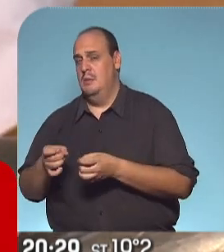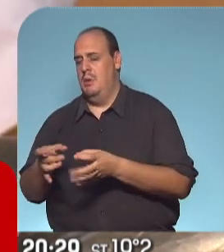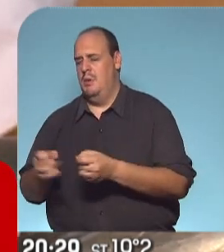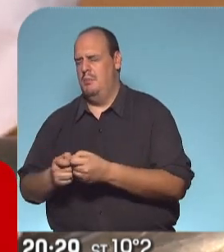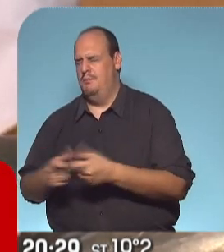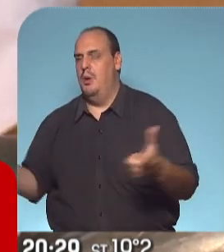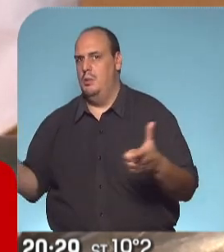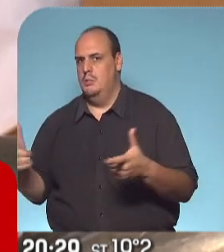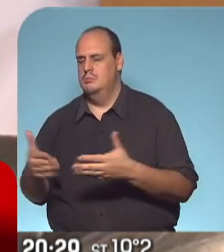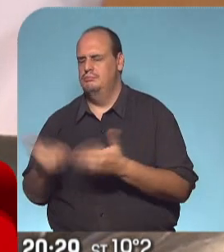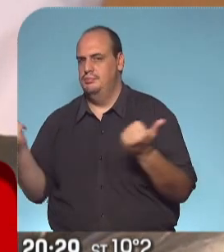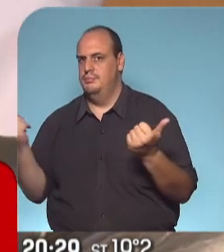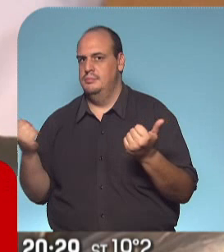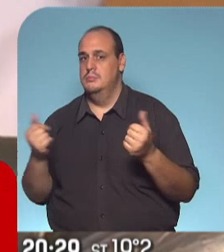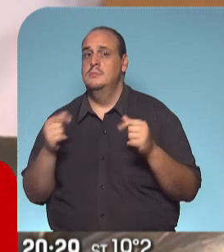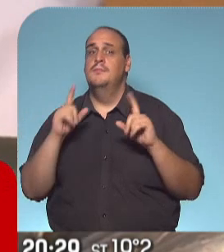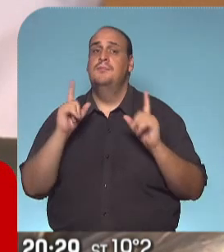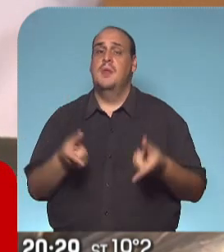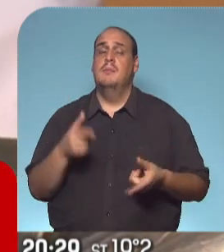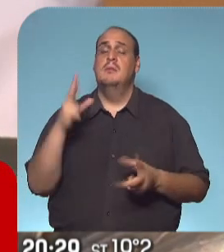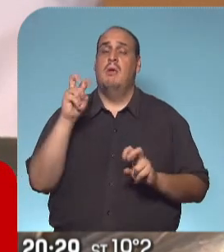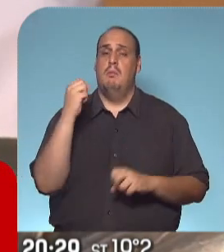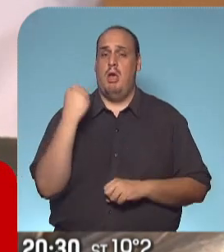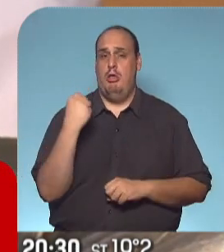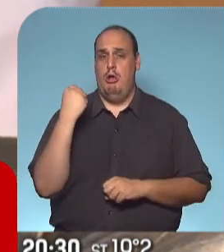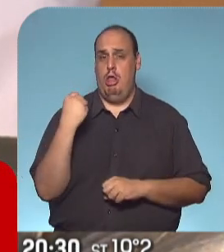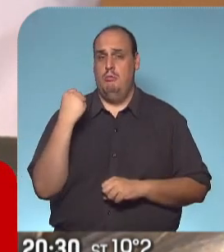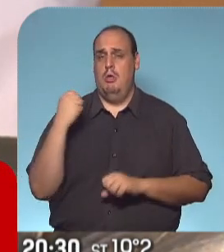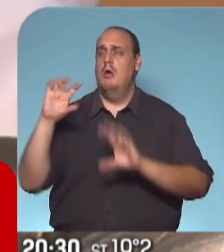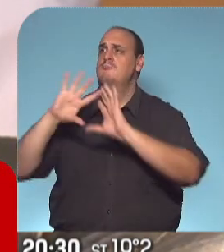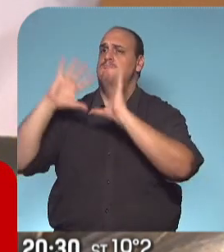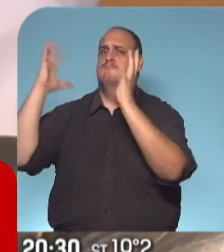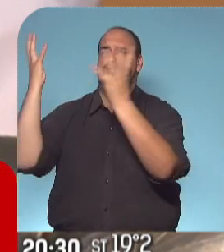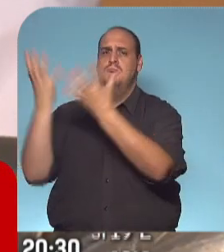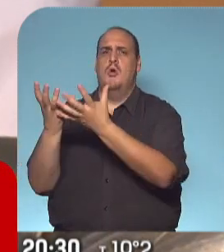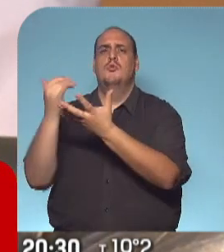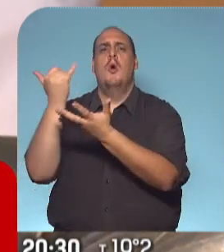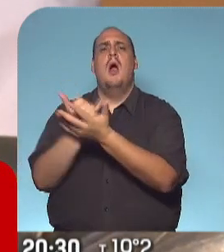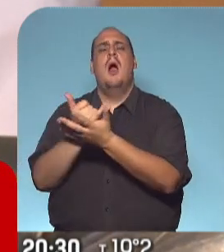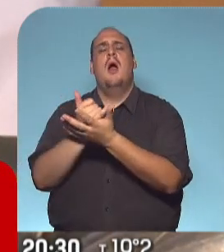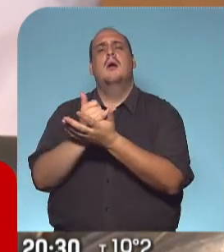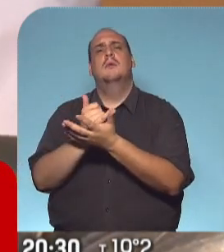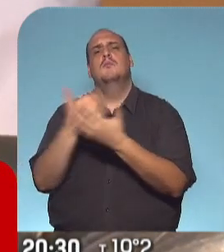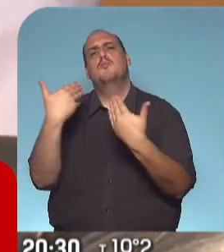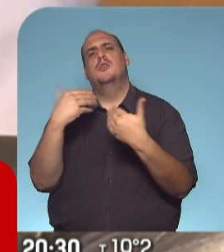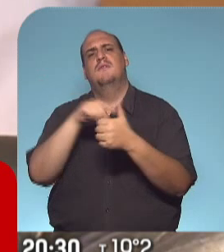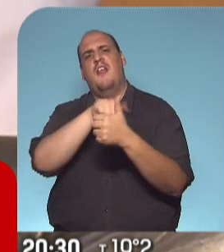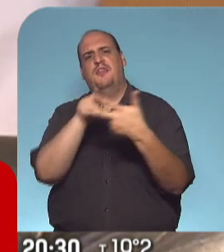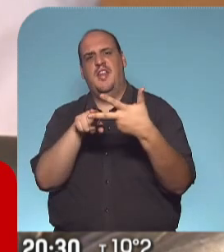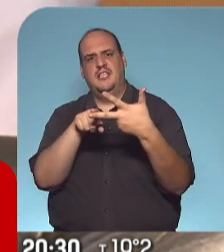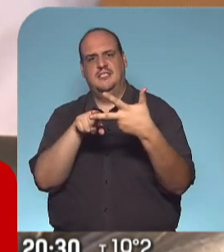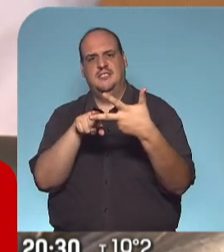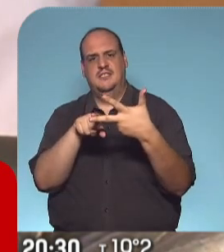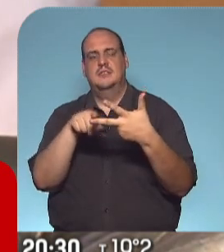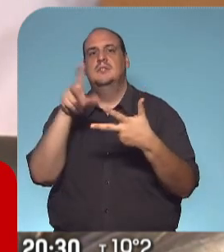respecto a las medidas económicas, en el mundo ha habido tres grupos que tienen que ver con las transferencias